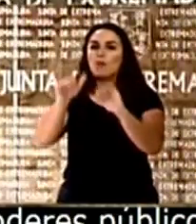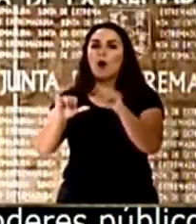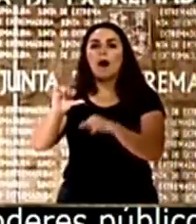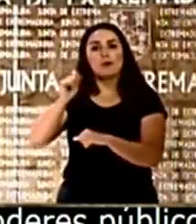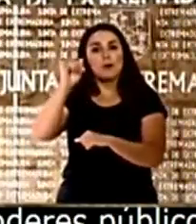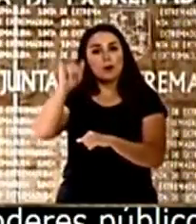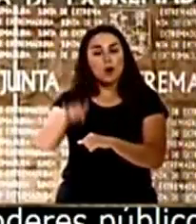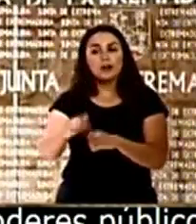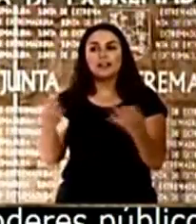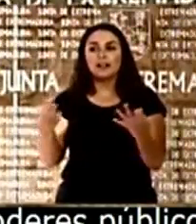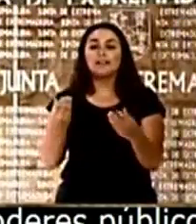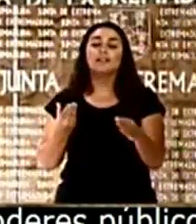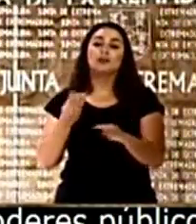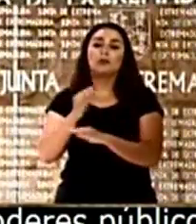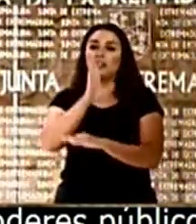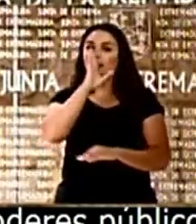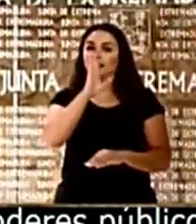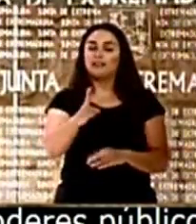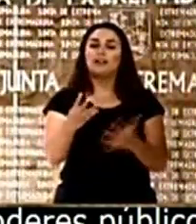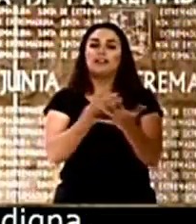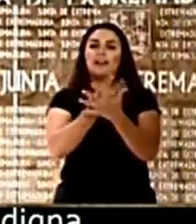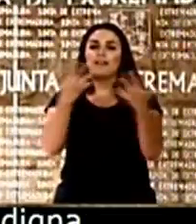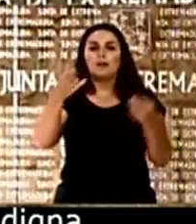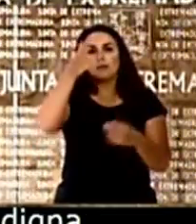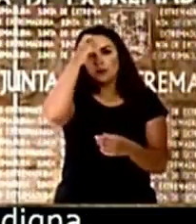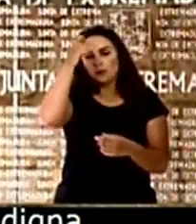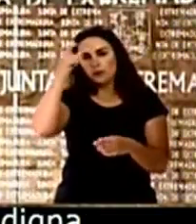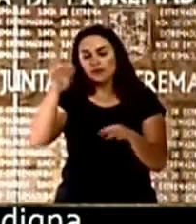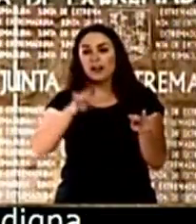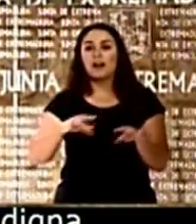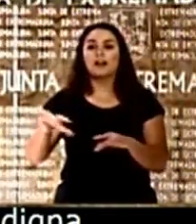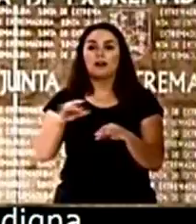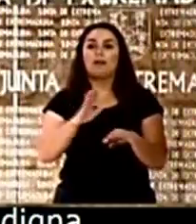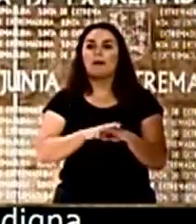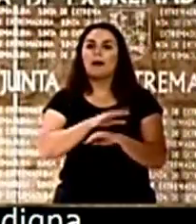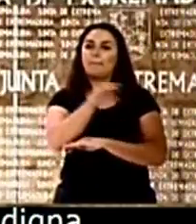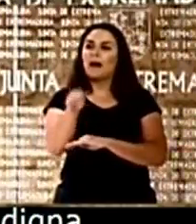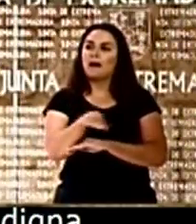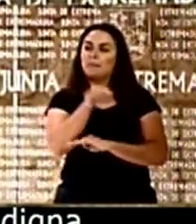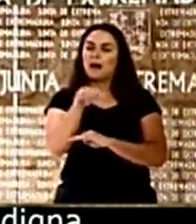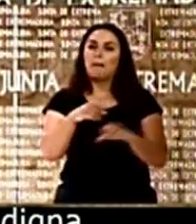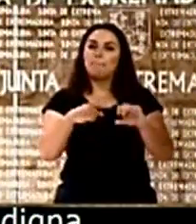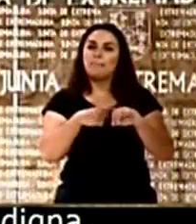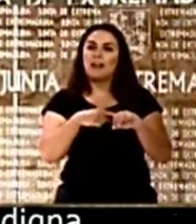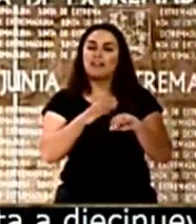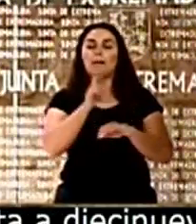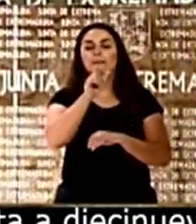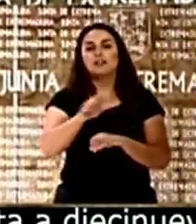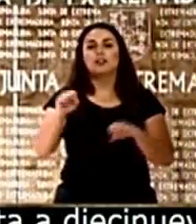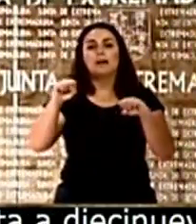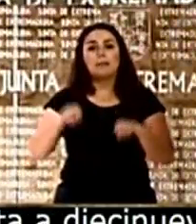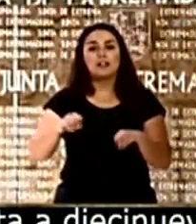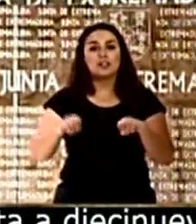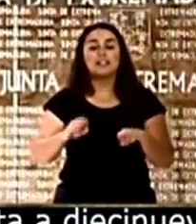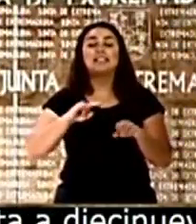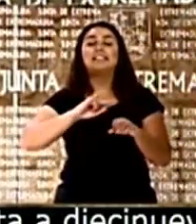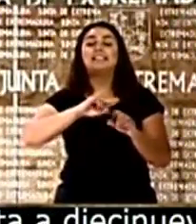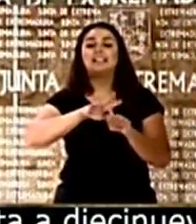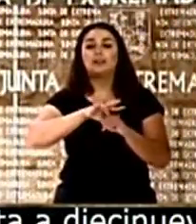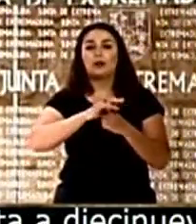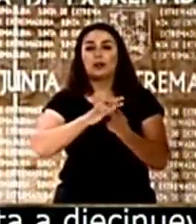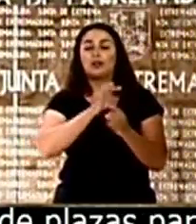Aprobamos hoy la concesión de subvención directa a 19 municipios de la región para el mantenimiento de plazas para personas mayores en situación de dependencia